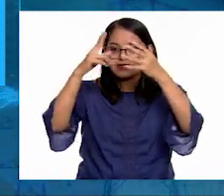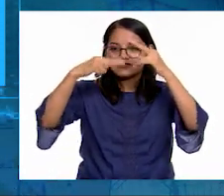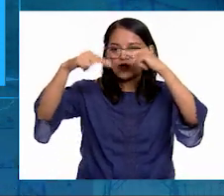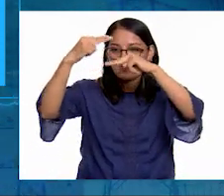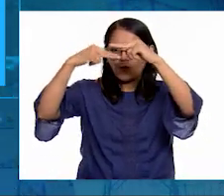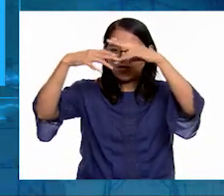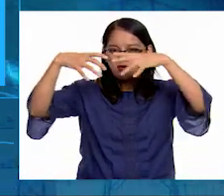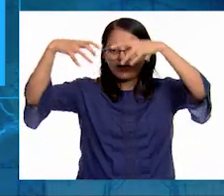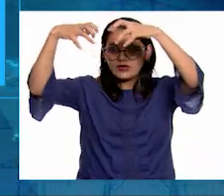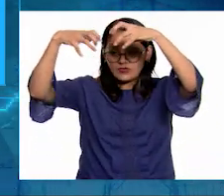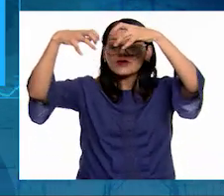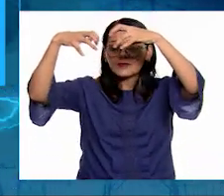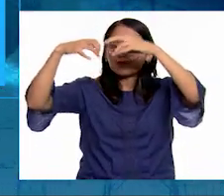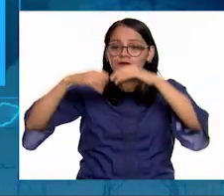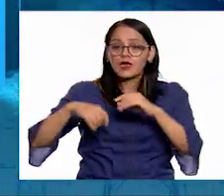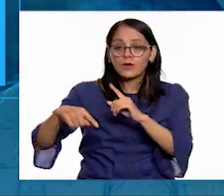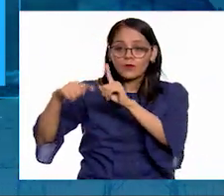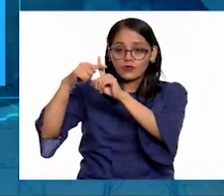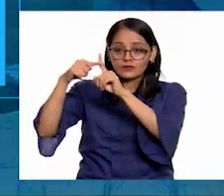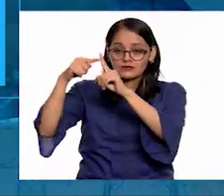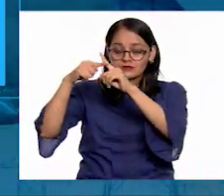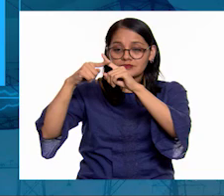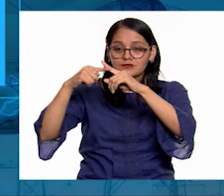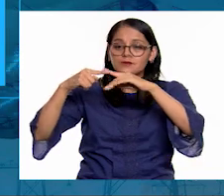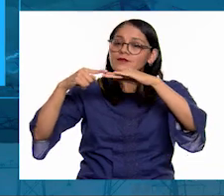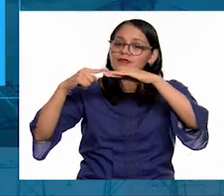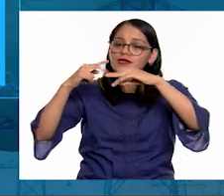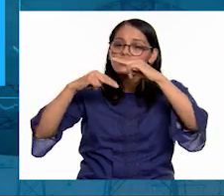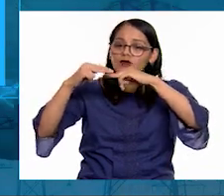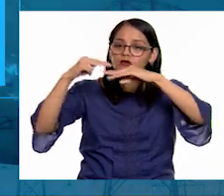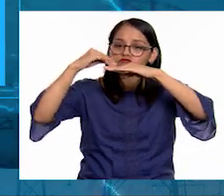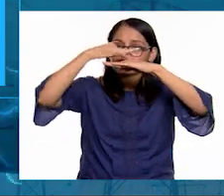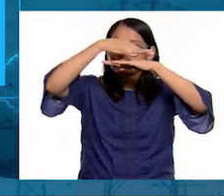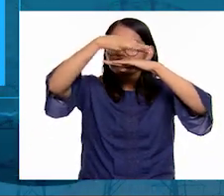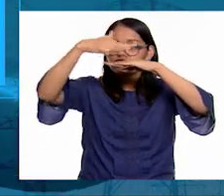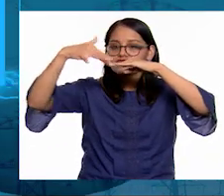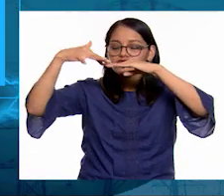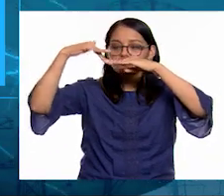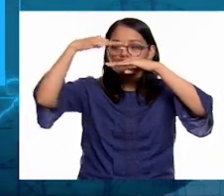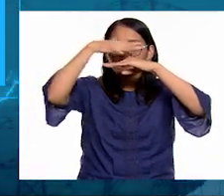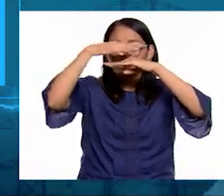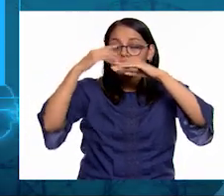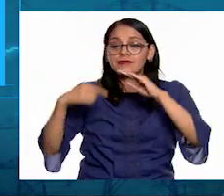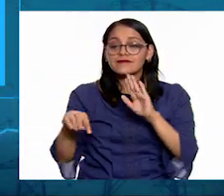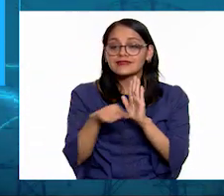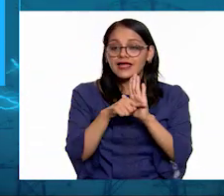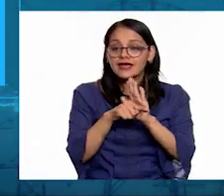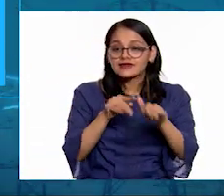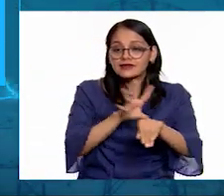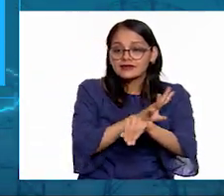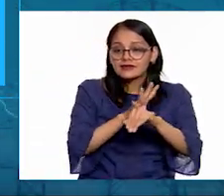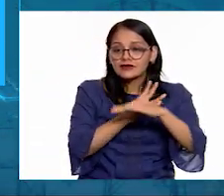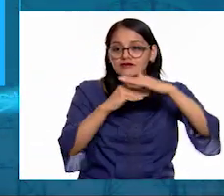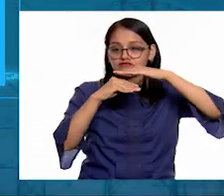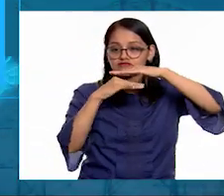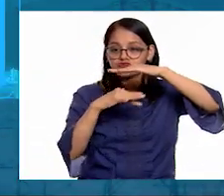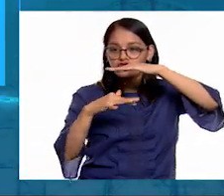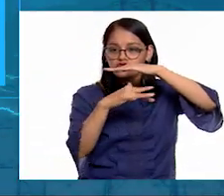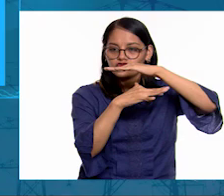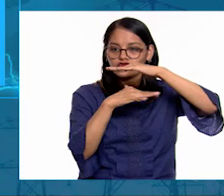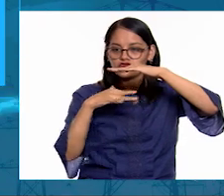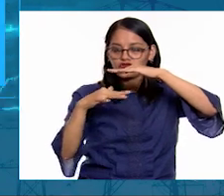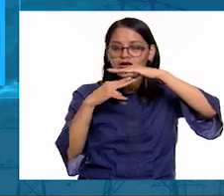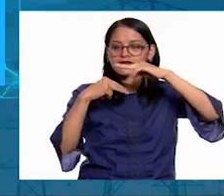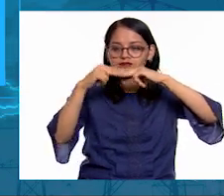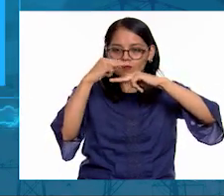Las cargas positivas se distribuyen en la parte superior de las nubes, y las cargas negativas en la parte de abajo de las